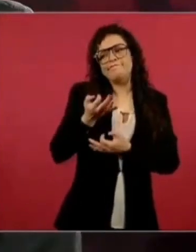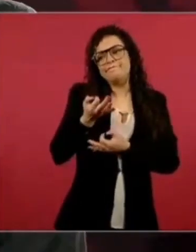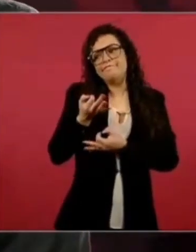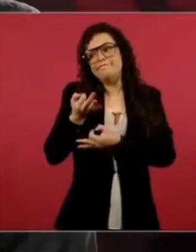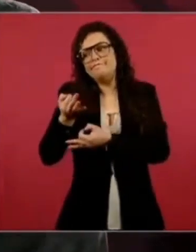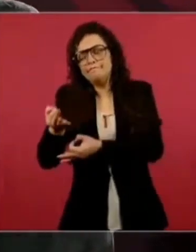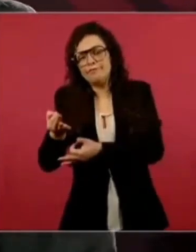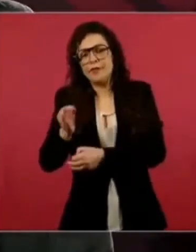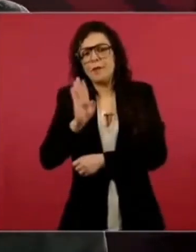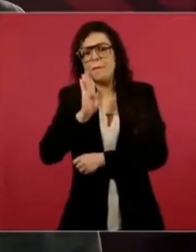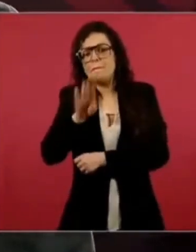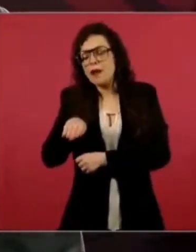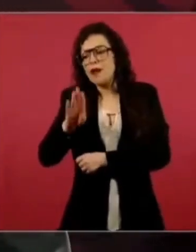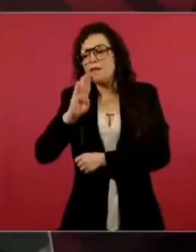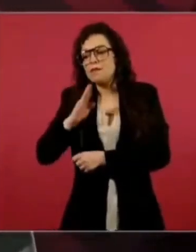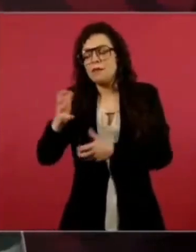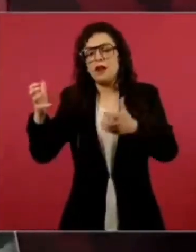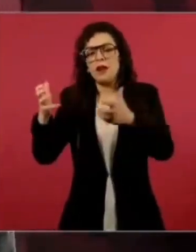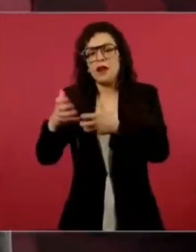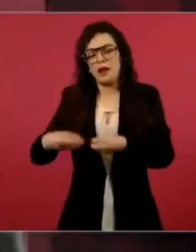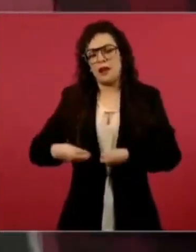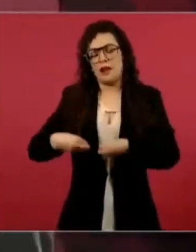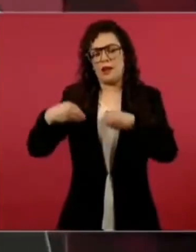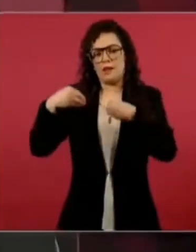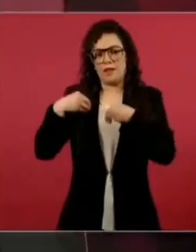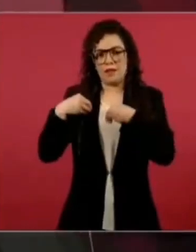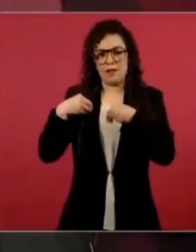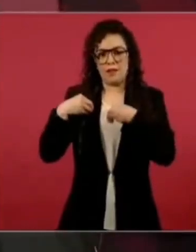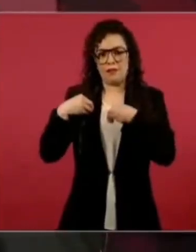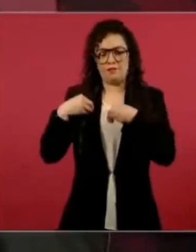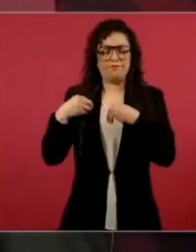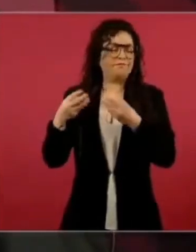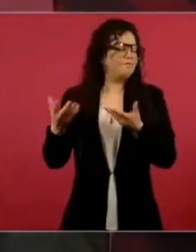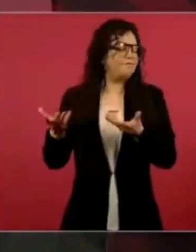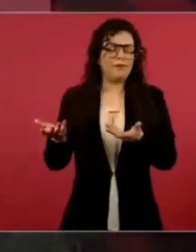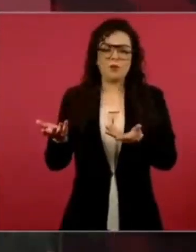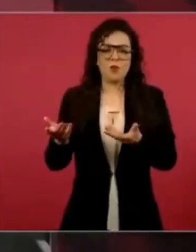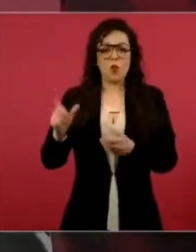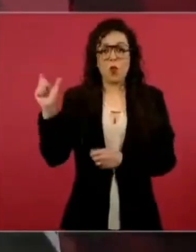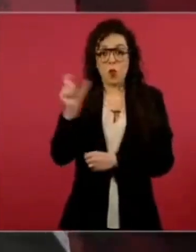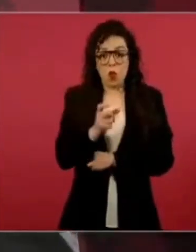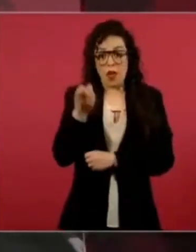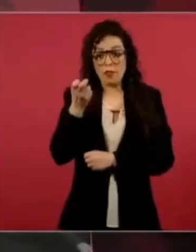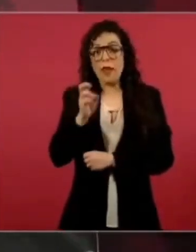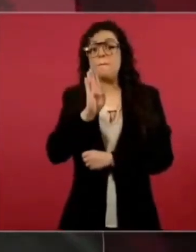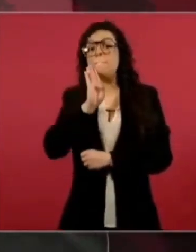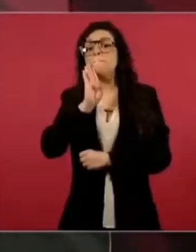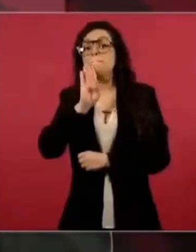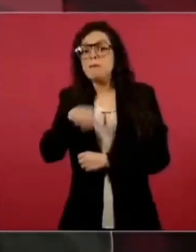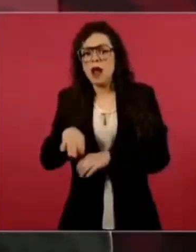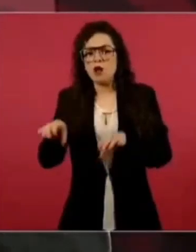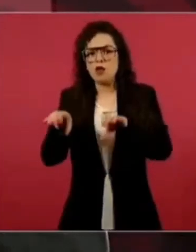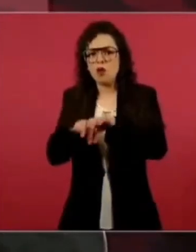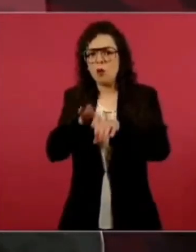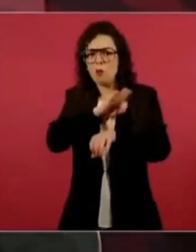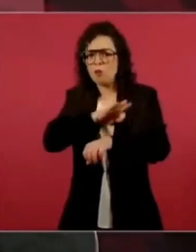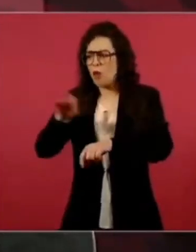Y entender de que el mal se enfrenta haciendo el bien.